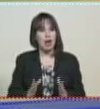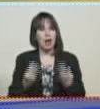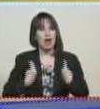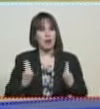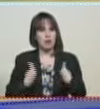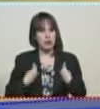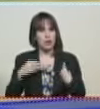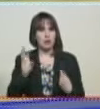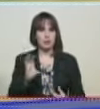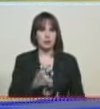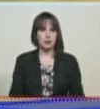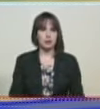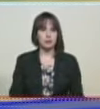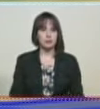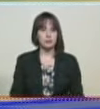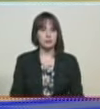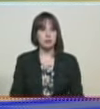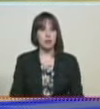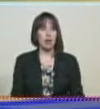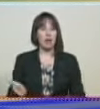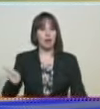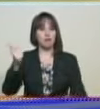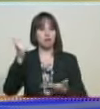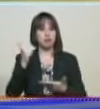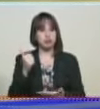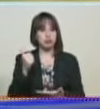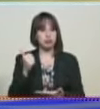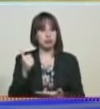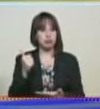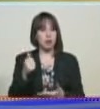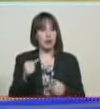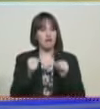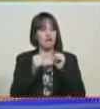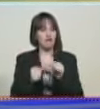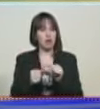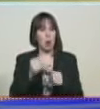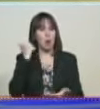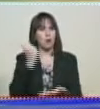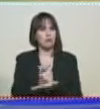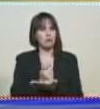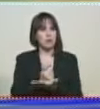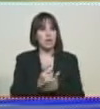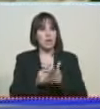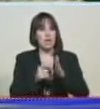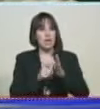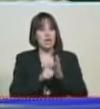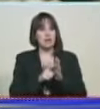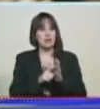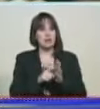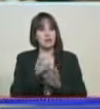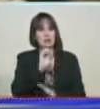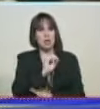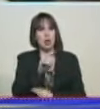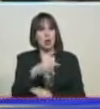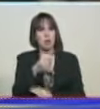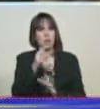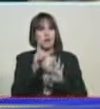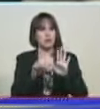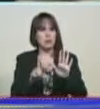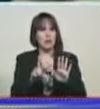nuestra patria el bono está fijado en un sexto de un petro